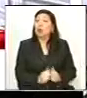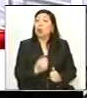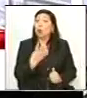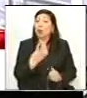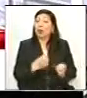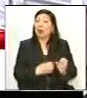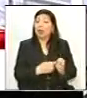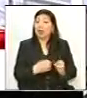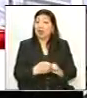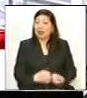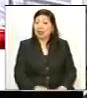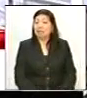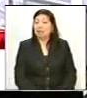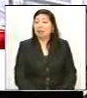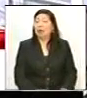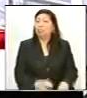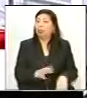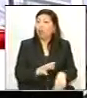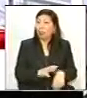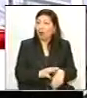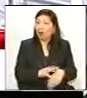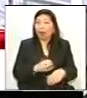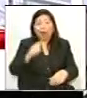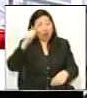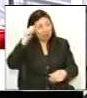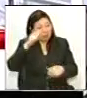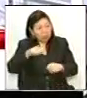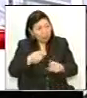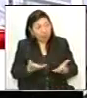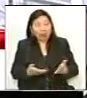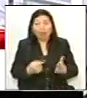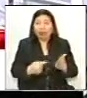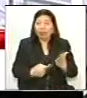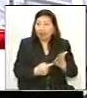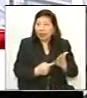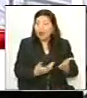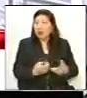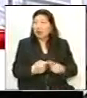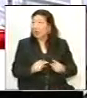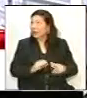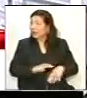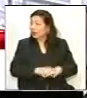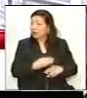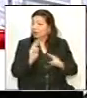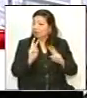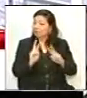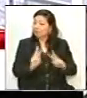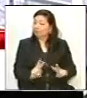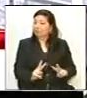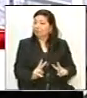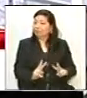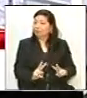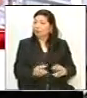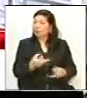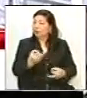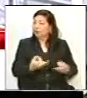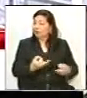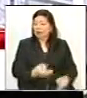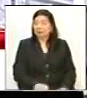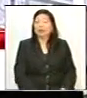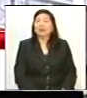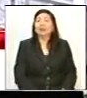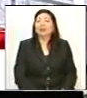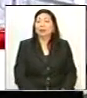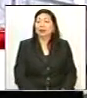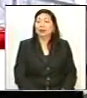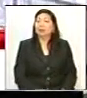4 equipos de médicos, arquitectos médicos, biotecnólogos, ingenieros, arquitectos, miramos, además de contadores y de